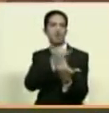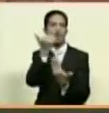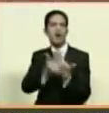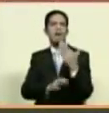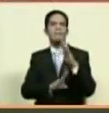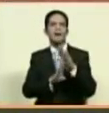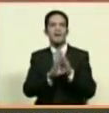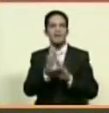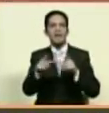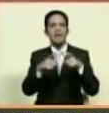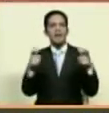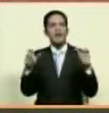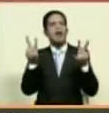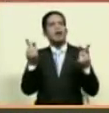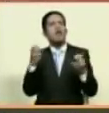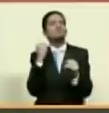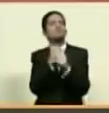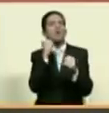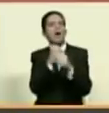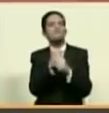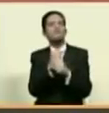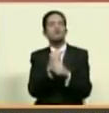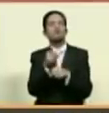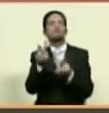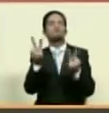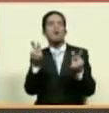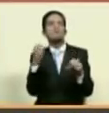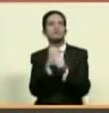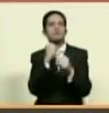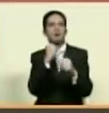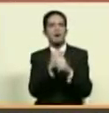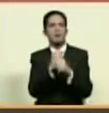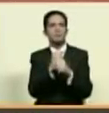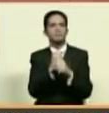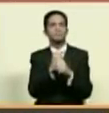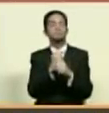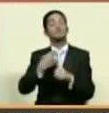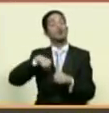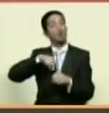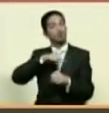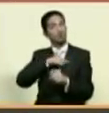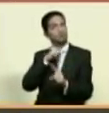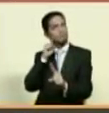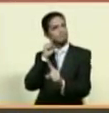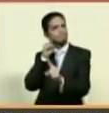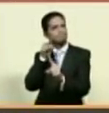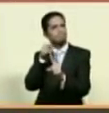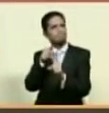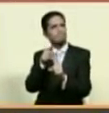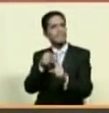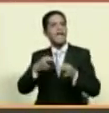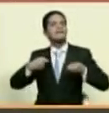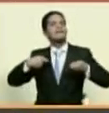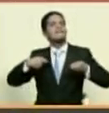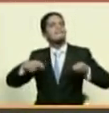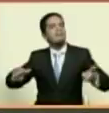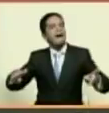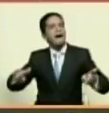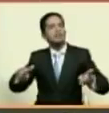la nueva gestión fiscal. Y vamos hacia una meta, gasto fiscal